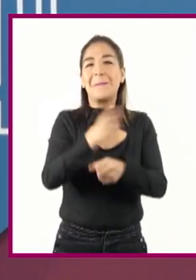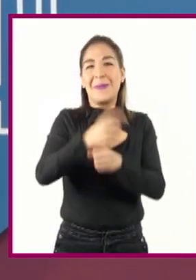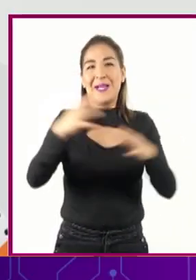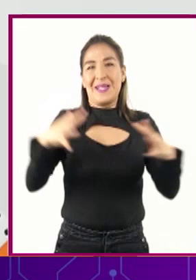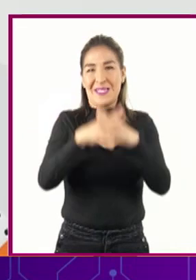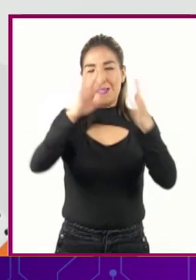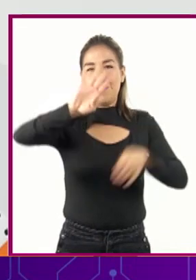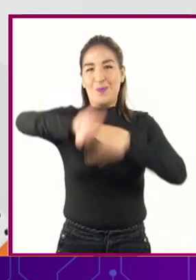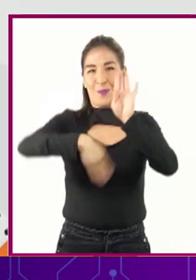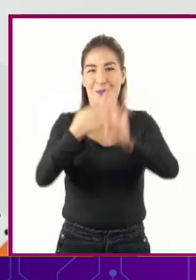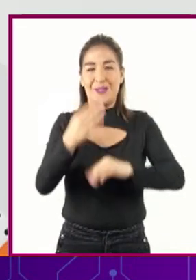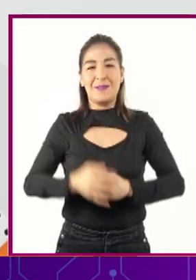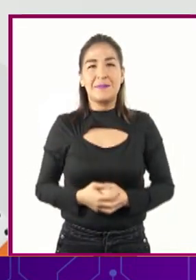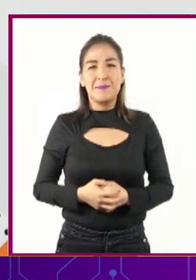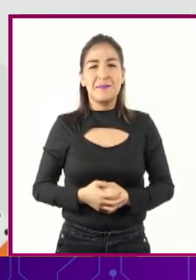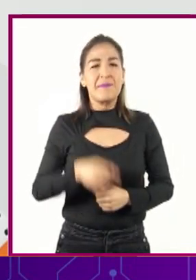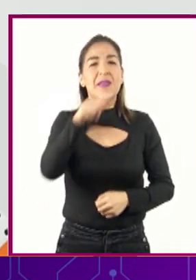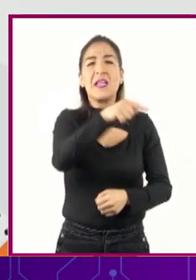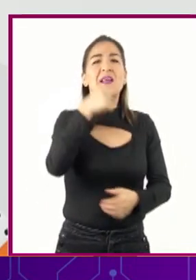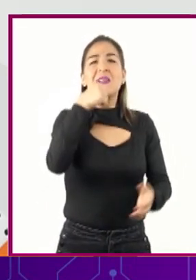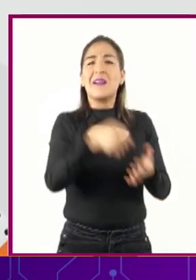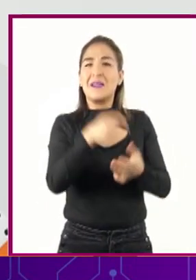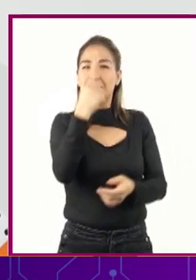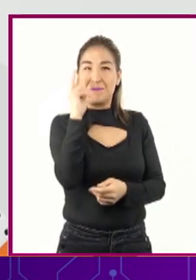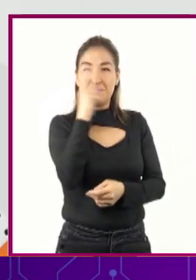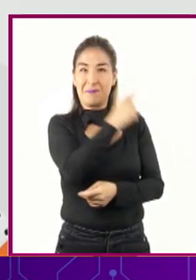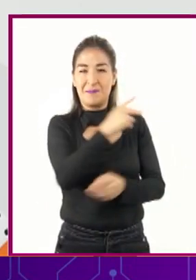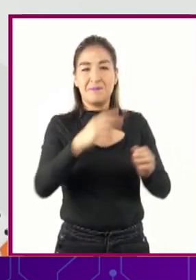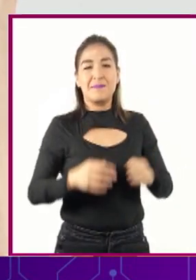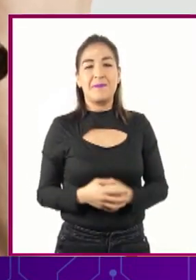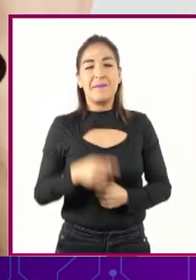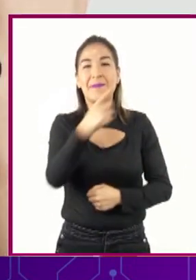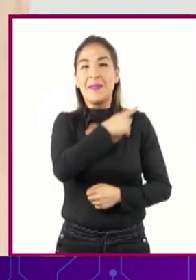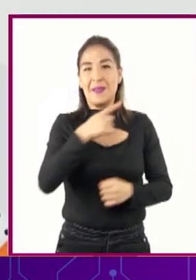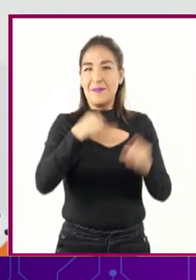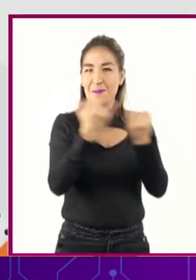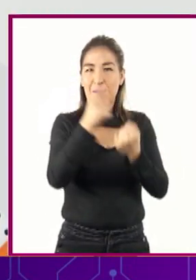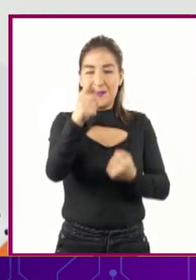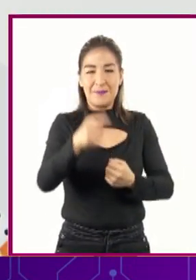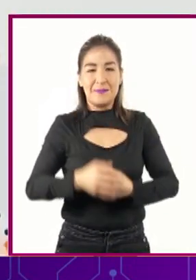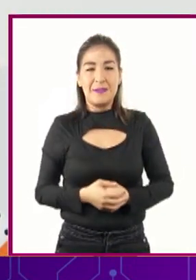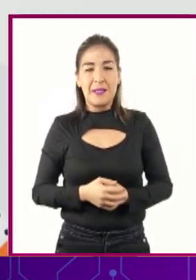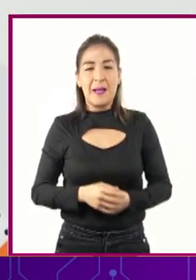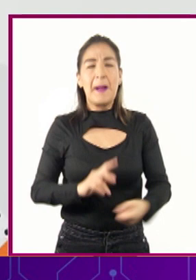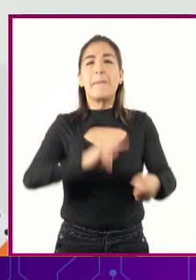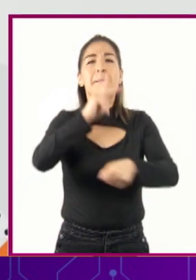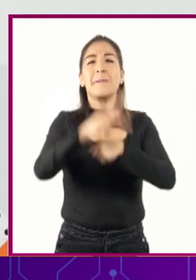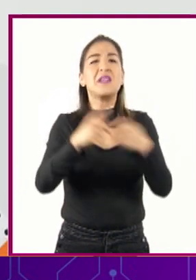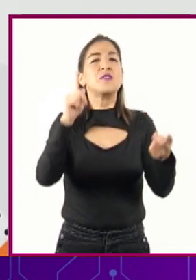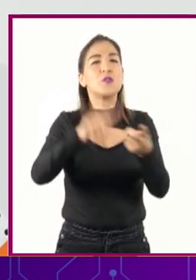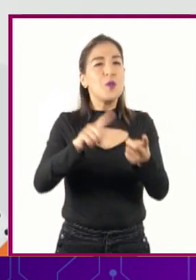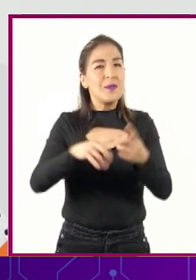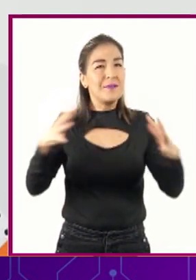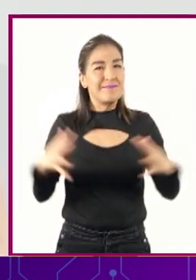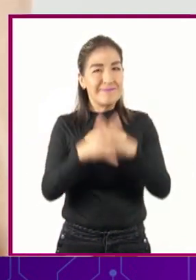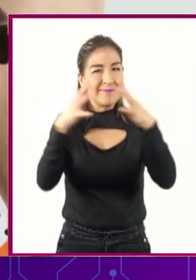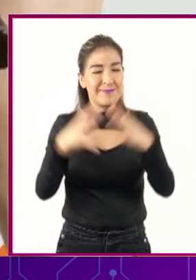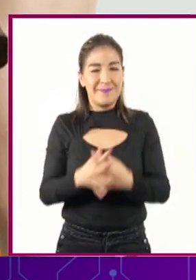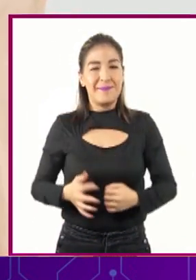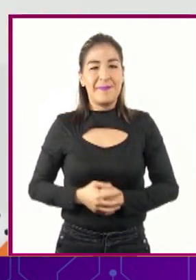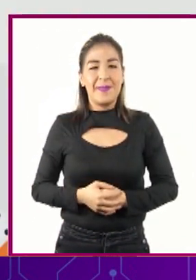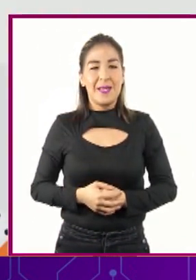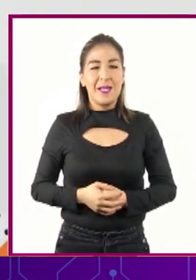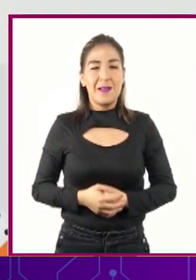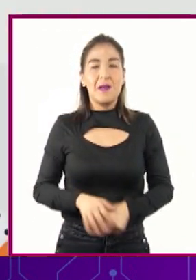Mundial. Su carta deberá considerar: 1. País de qué se trata. 2.